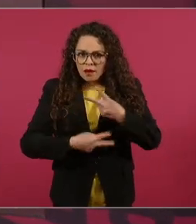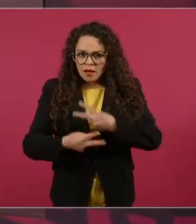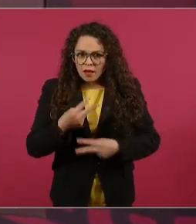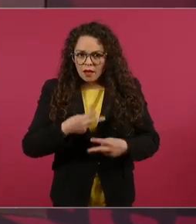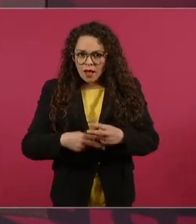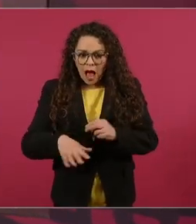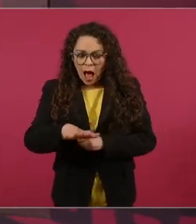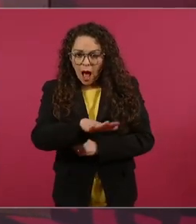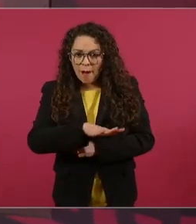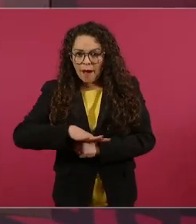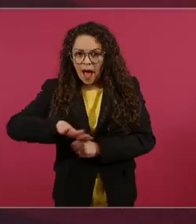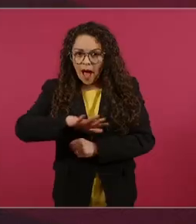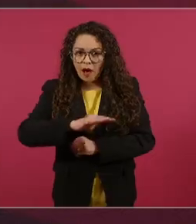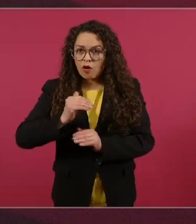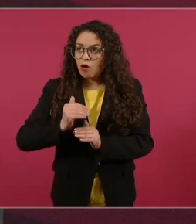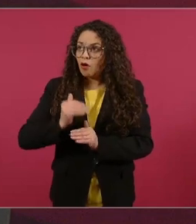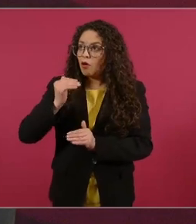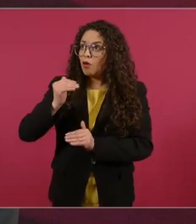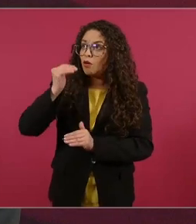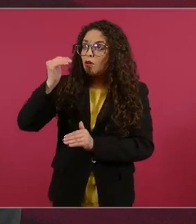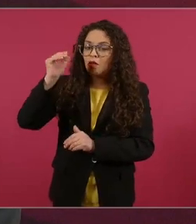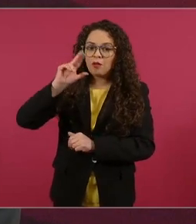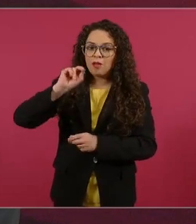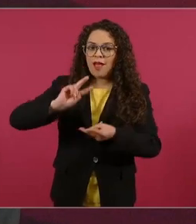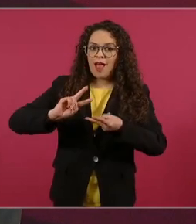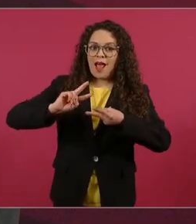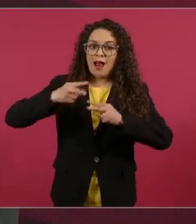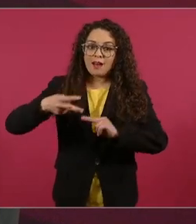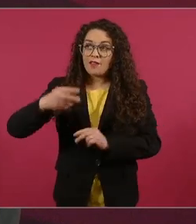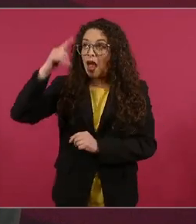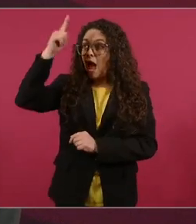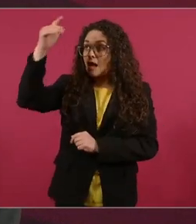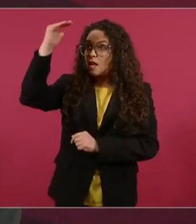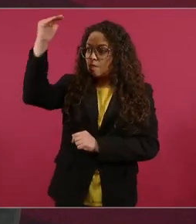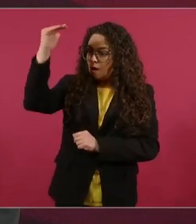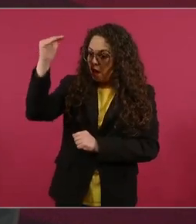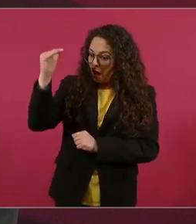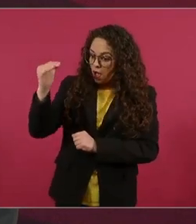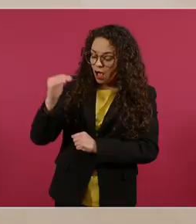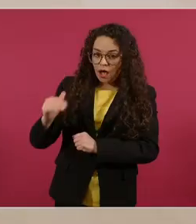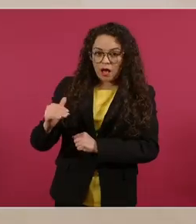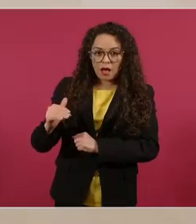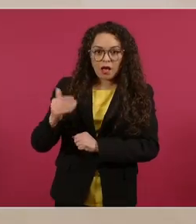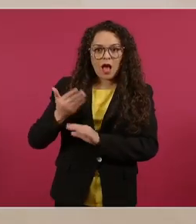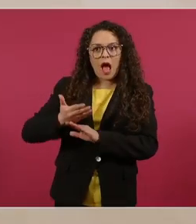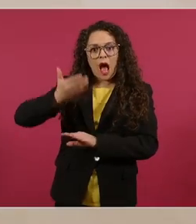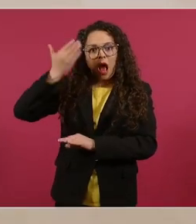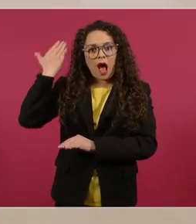La corrupción se da de arriba para abajo. Antes nos hacían creer que la corrupción